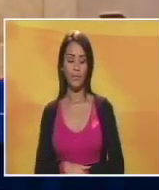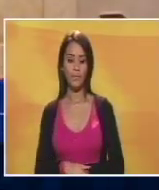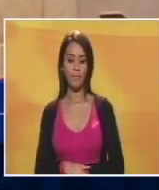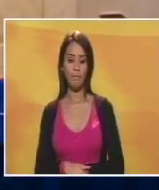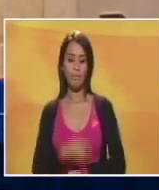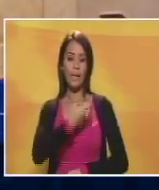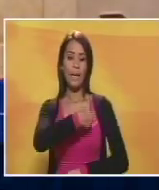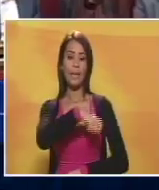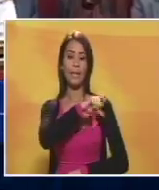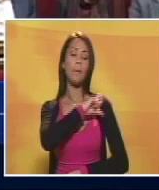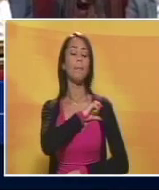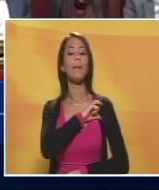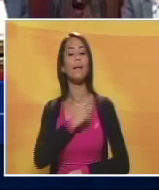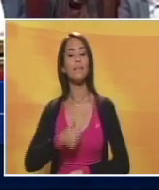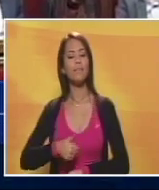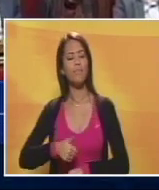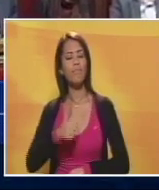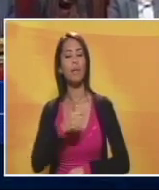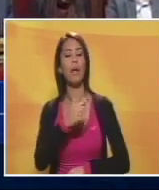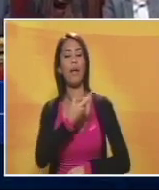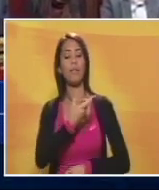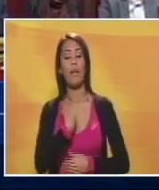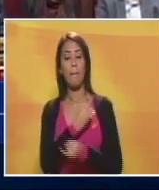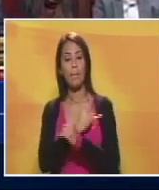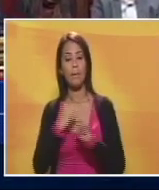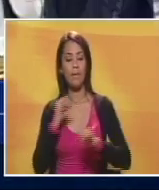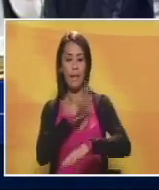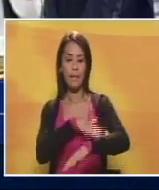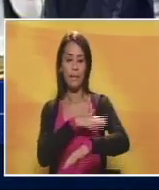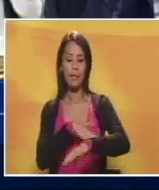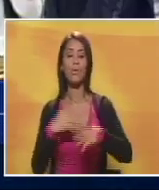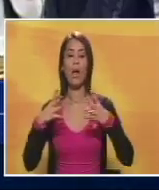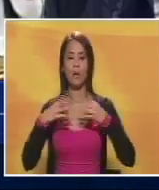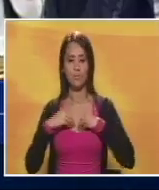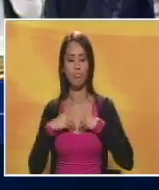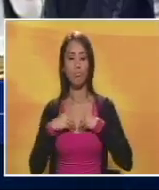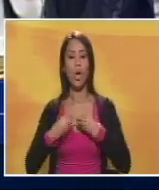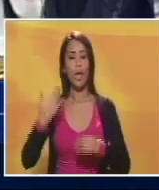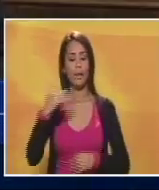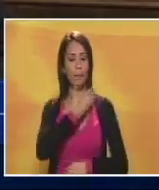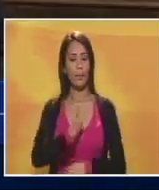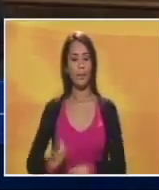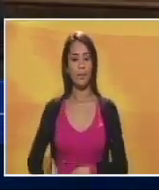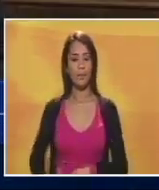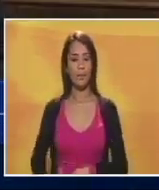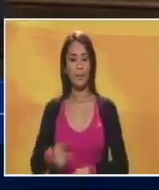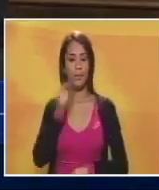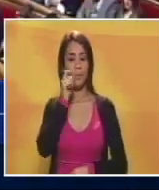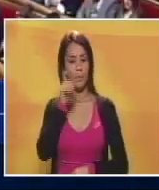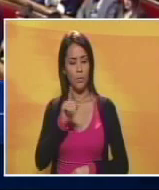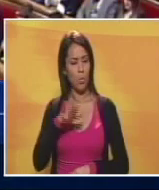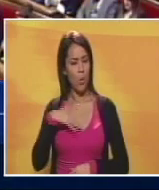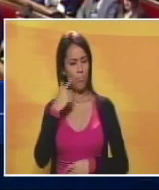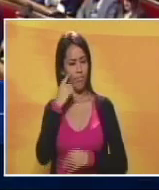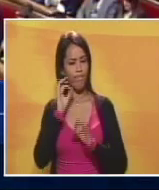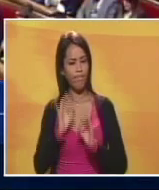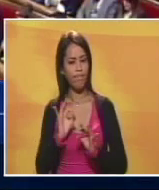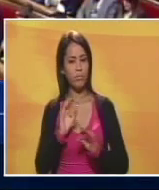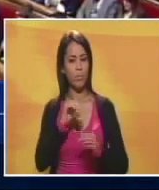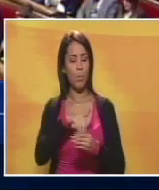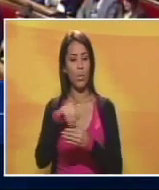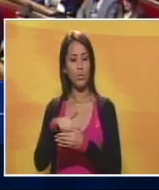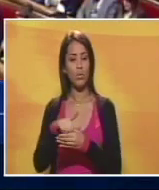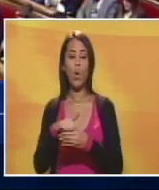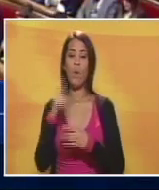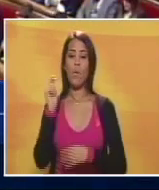En España, la mayoría independentista del Parlamento de Cataluña aceptó que el expresidente Carles Puigdemont pueda delegar el voto como